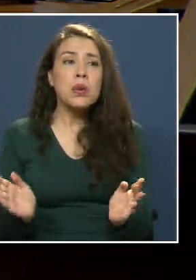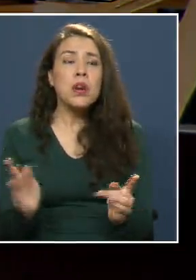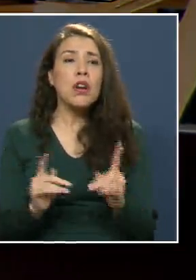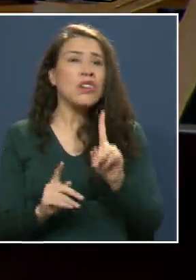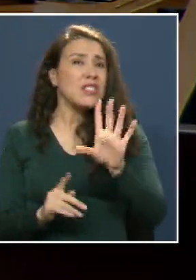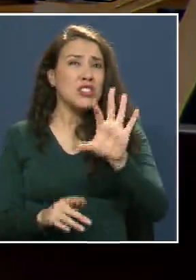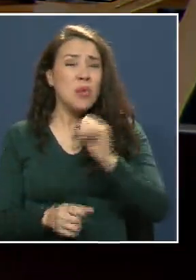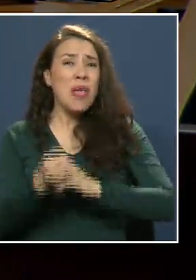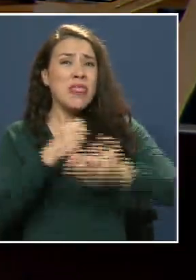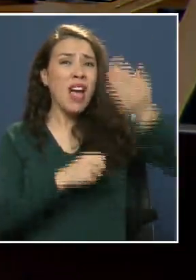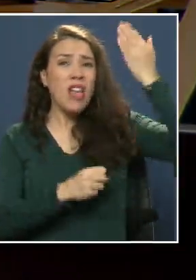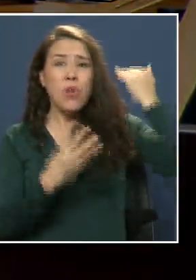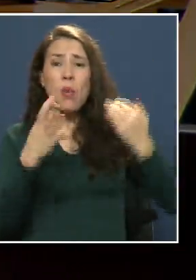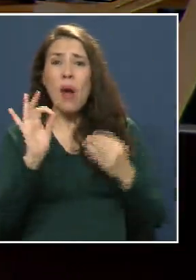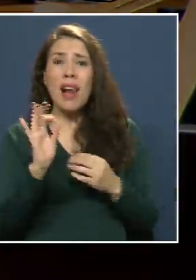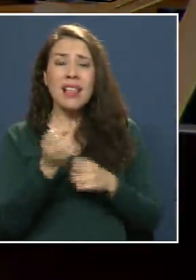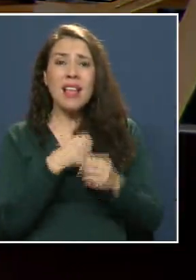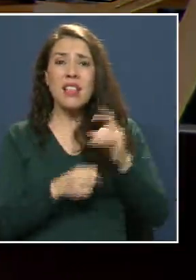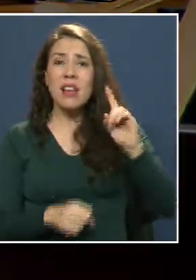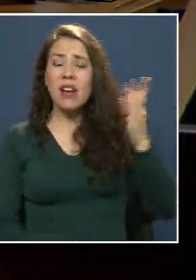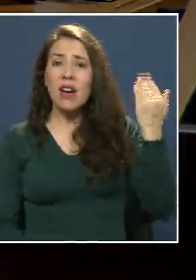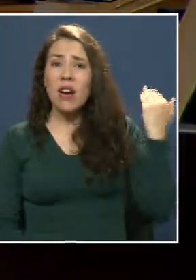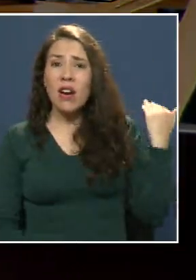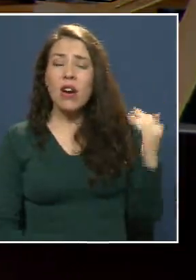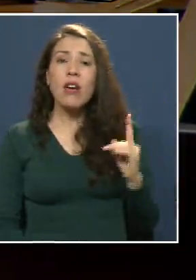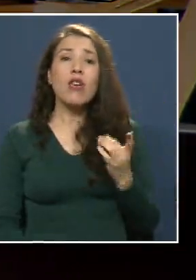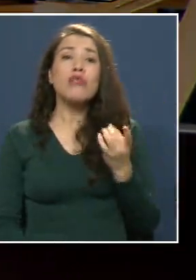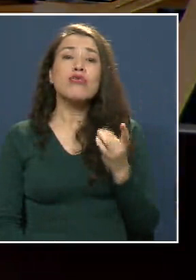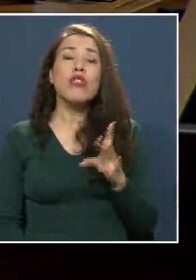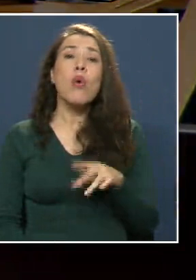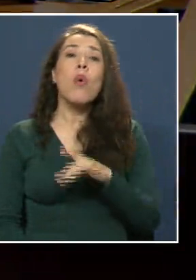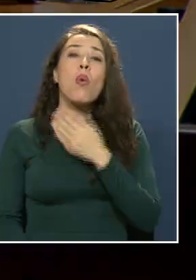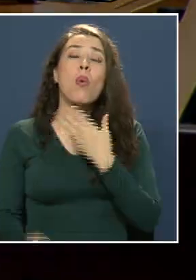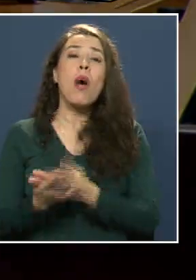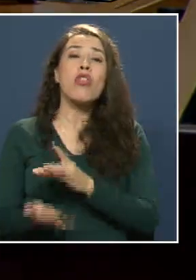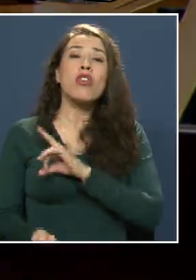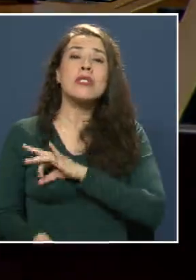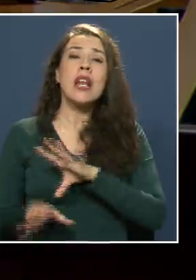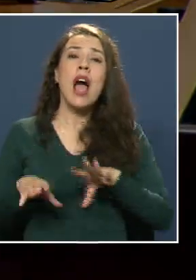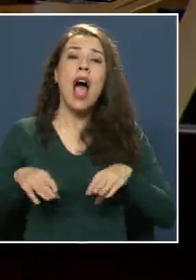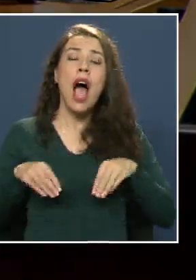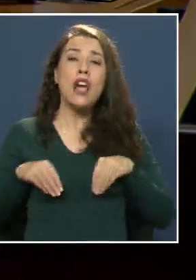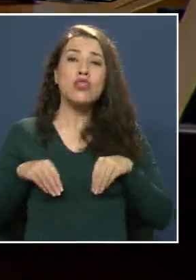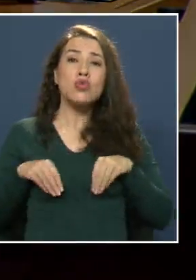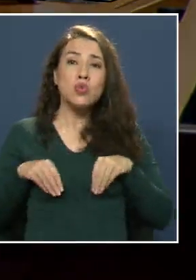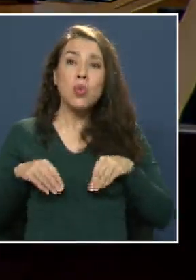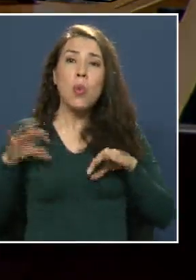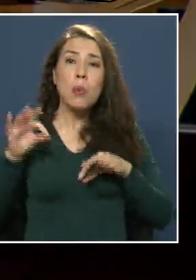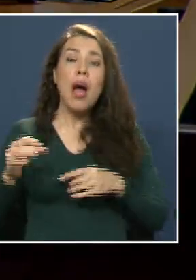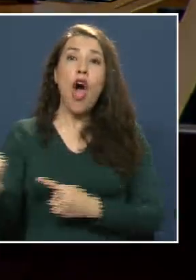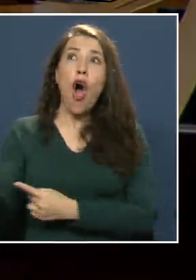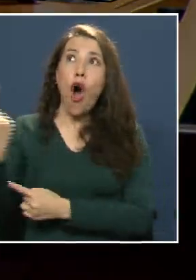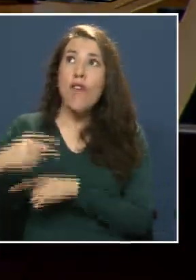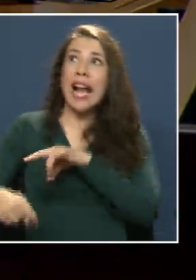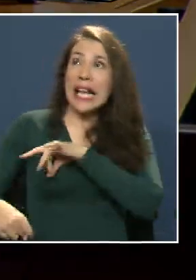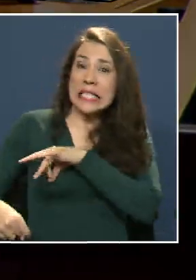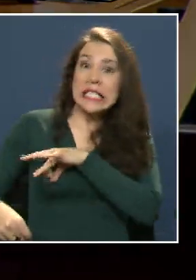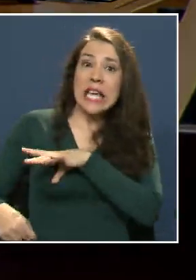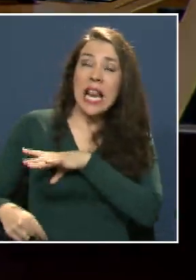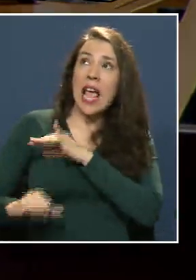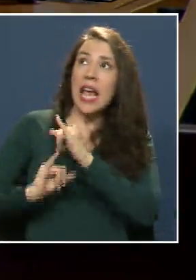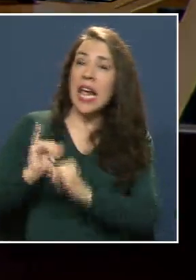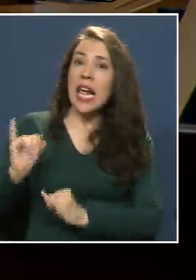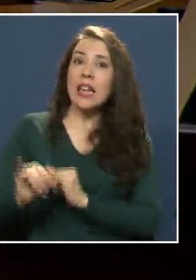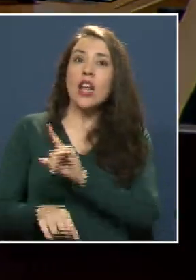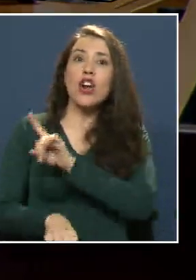años para atrás, ni 40 años para atrás. Estamos yéndolo desde que Chile asumió la obligación internacional de